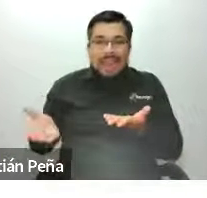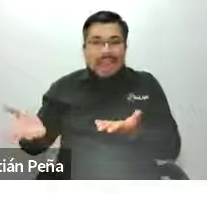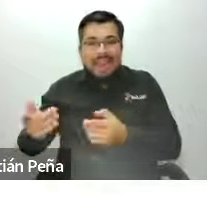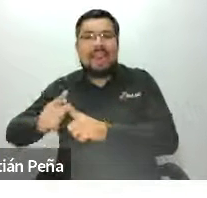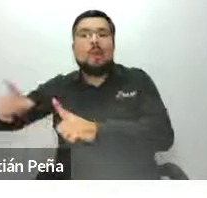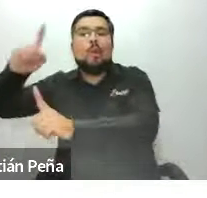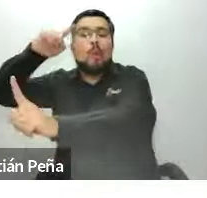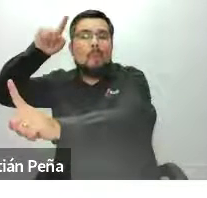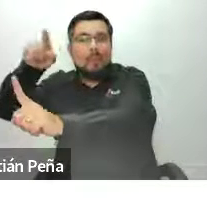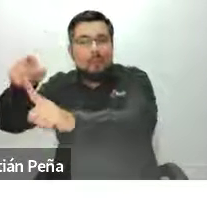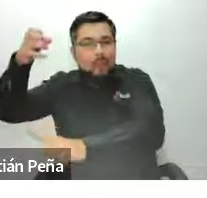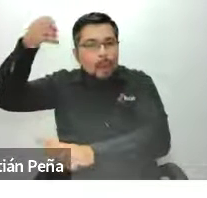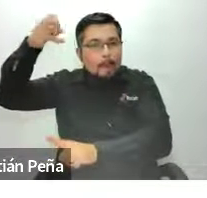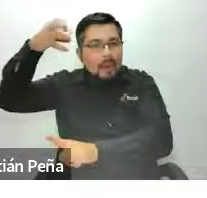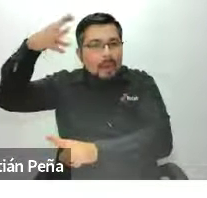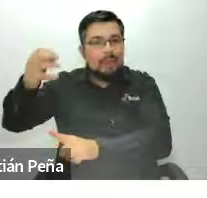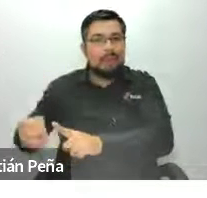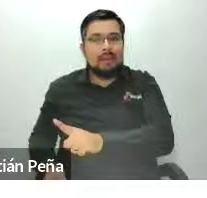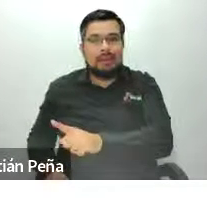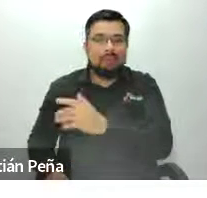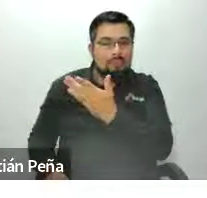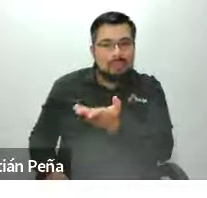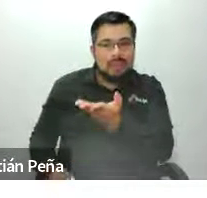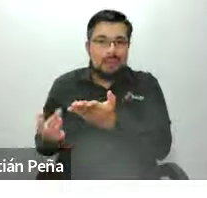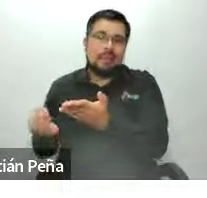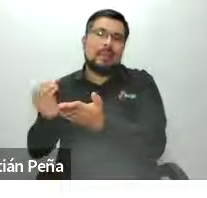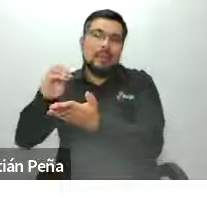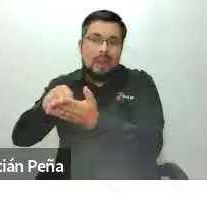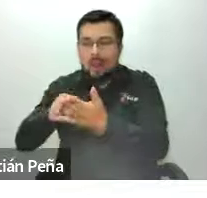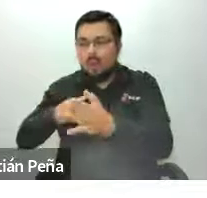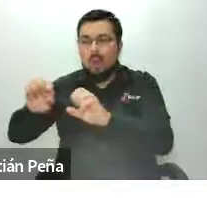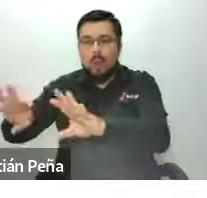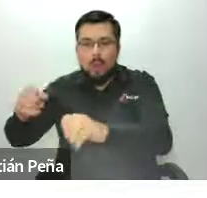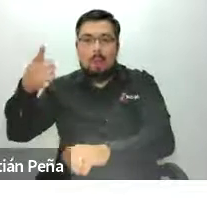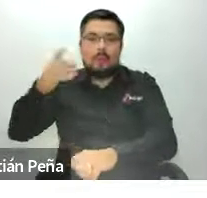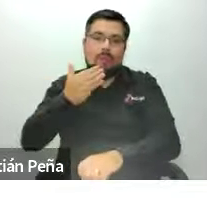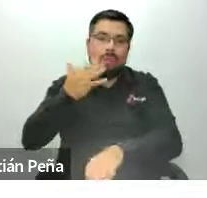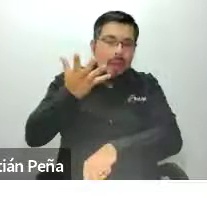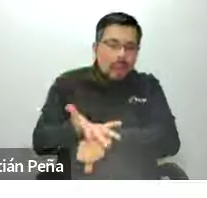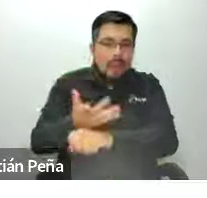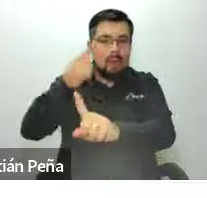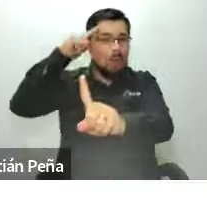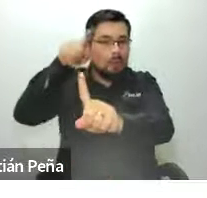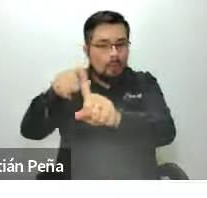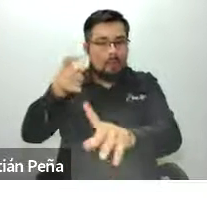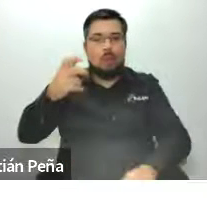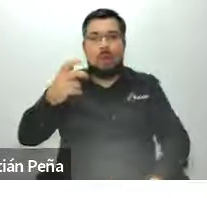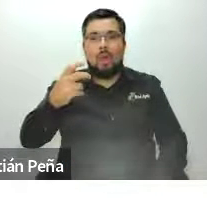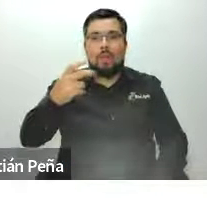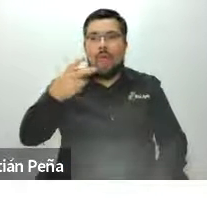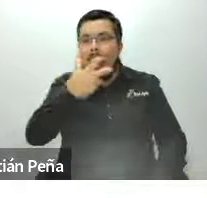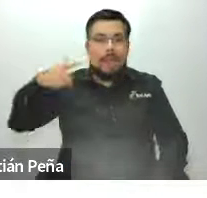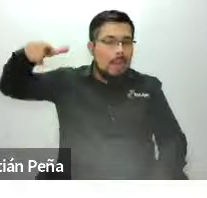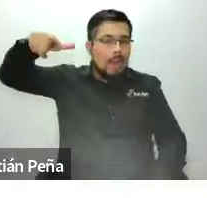se instalaban como lo que había que enseñar, pero que también había objetivos de lenguaje, también había objetivos de matemáticas, también había objetivos del